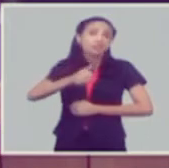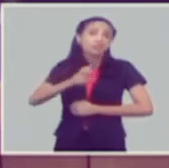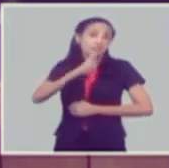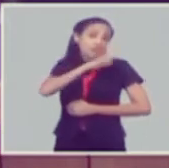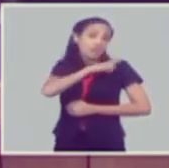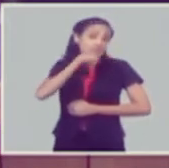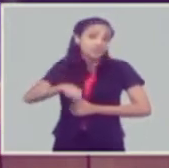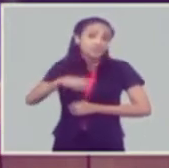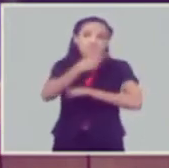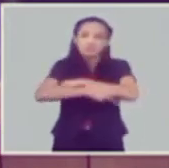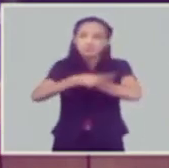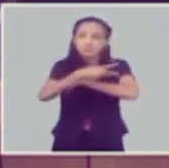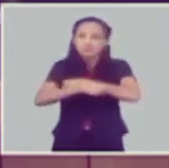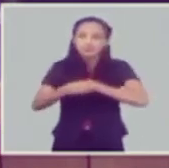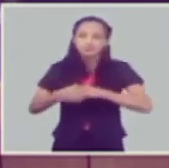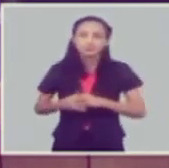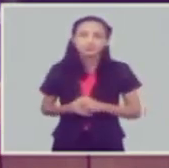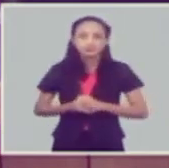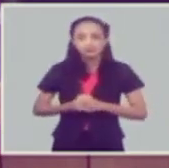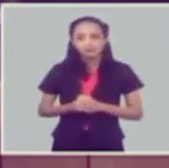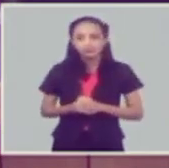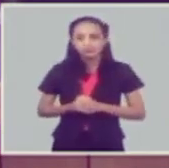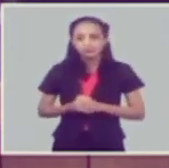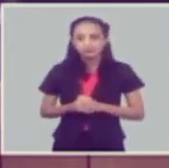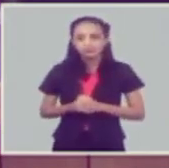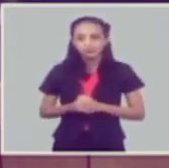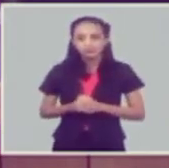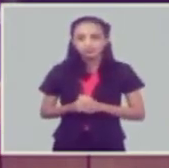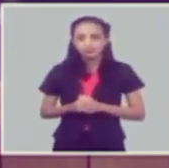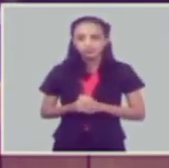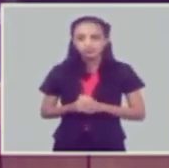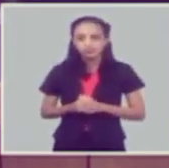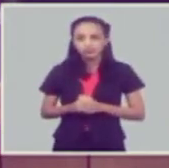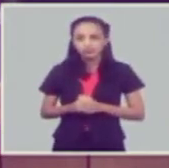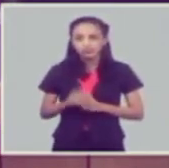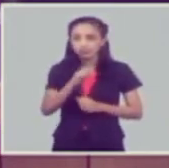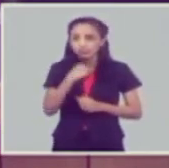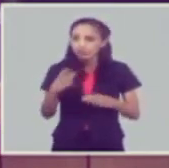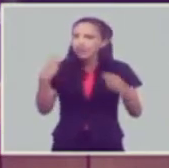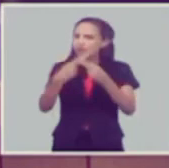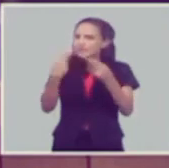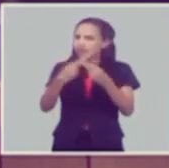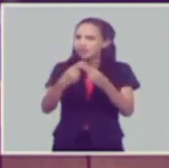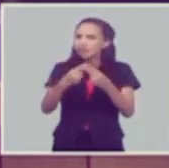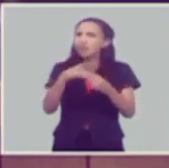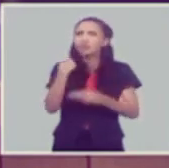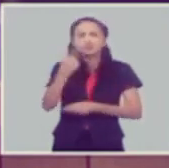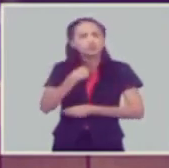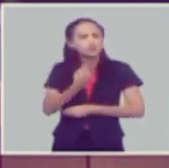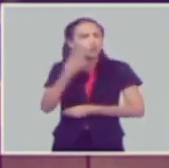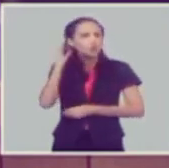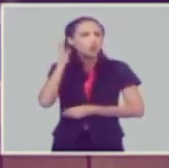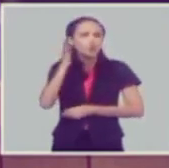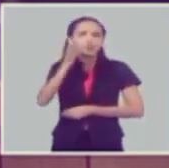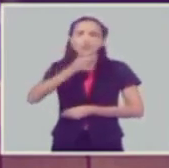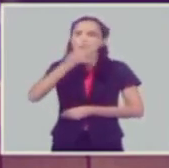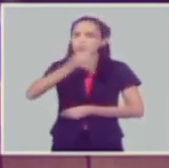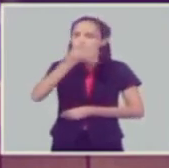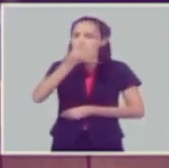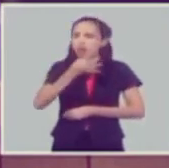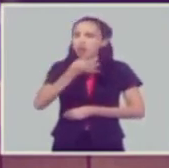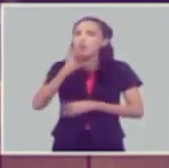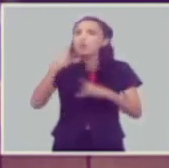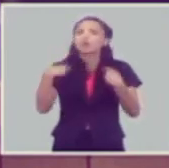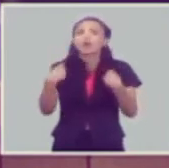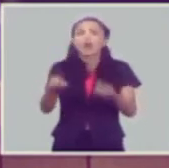información nacionales y en los foros multilaterales hemos argumentado con amplios detalles el costo para la isla